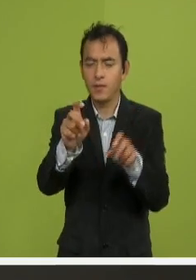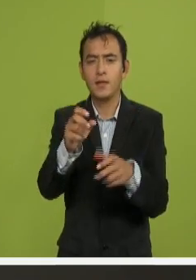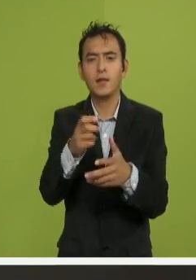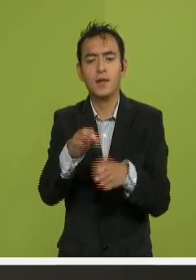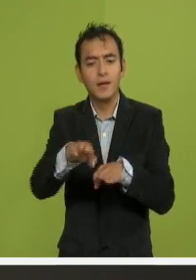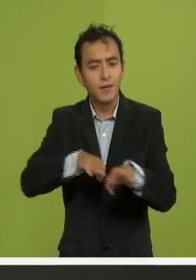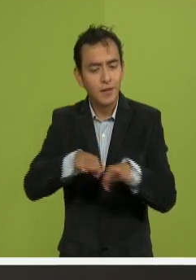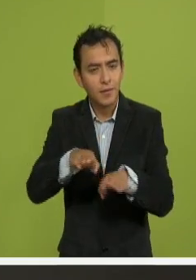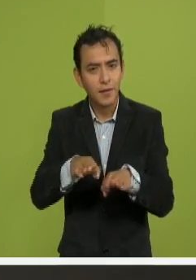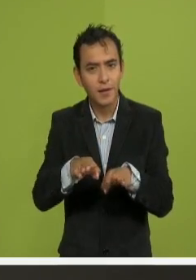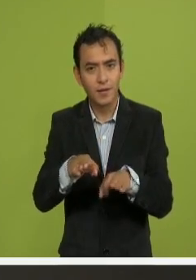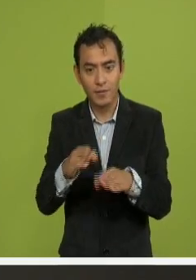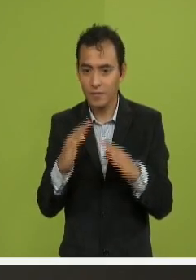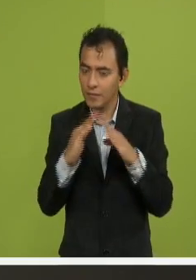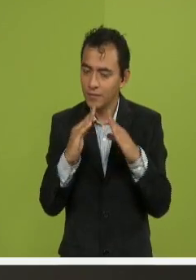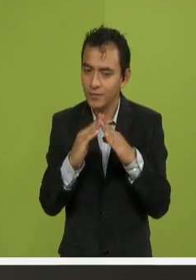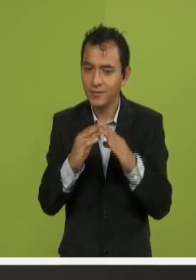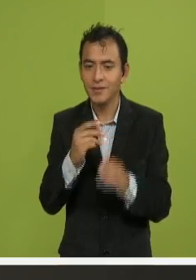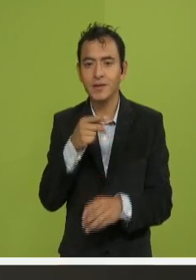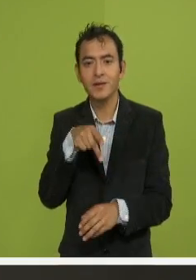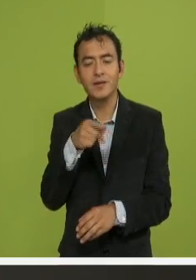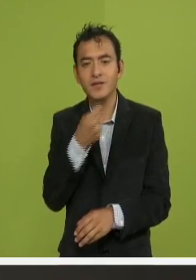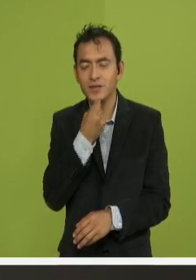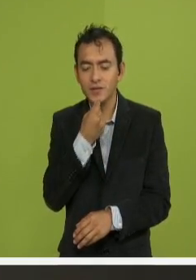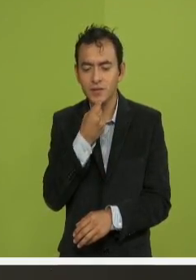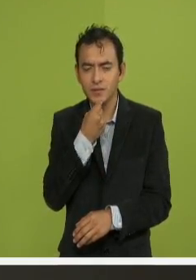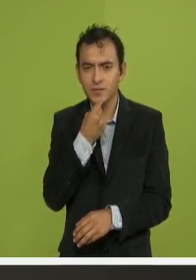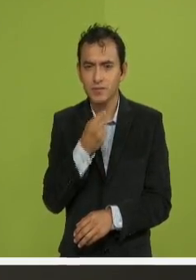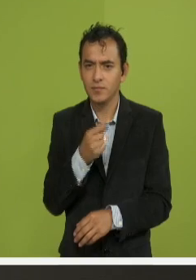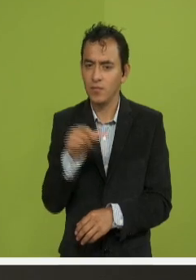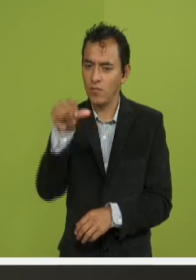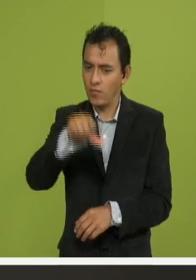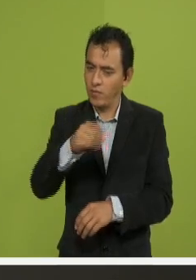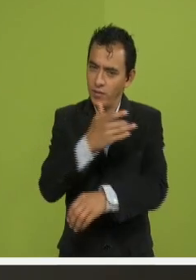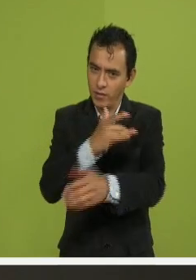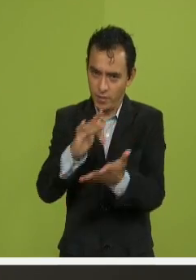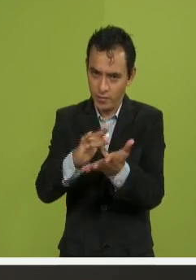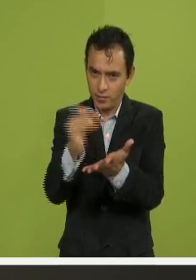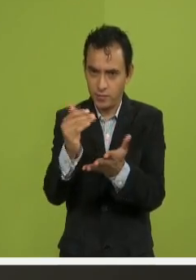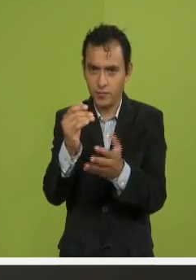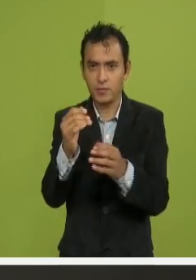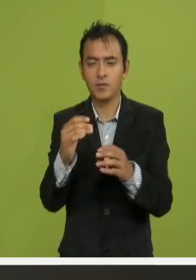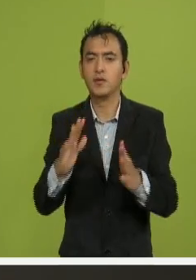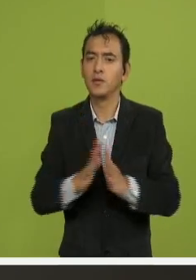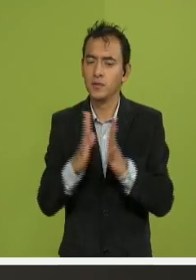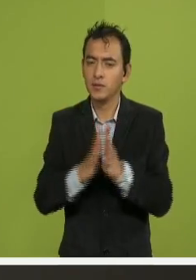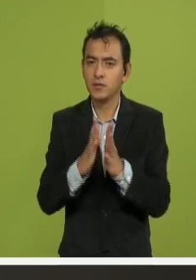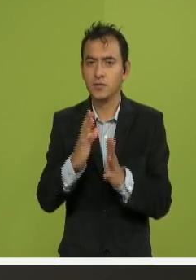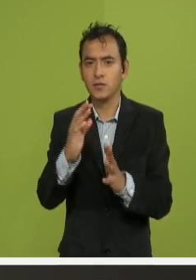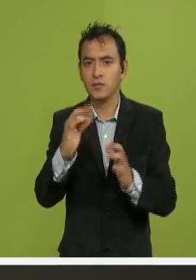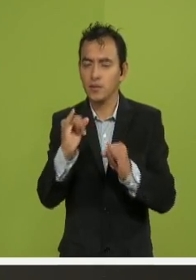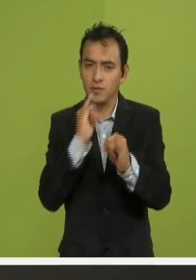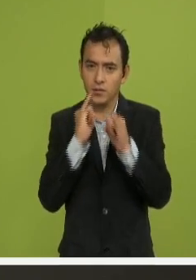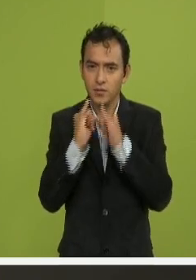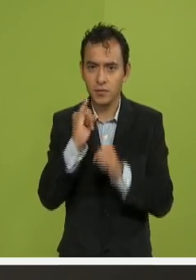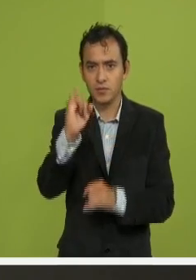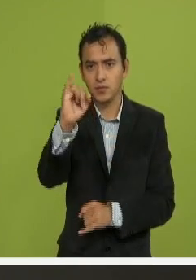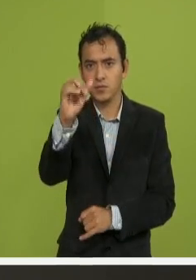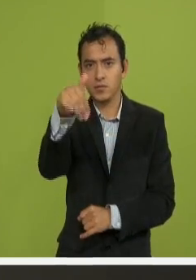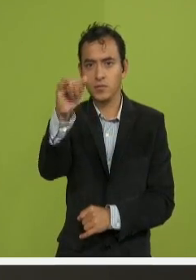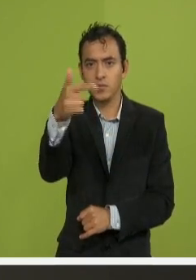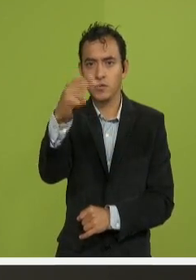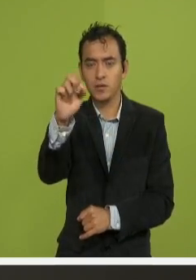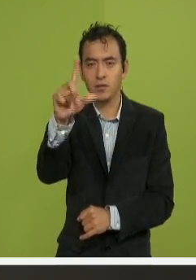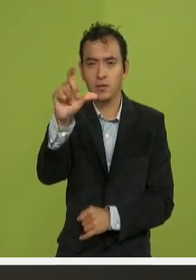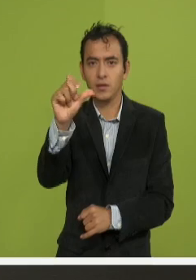doméstico infantil. Hoy también agradecemos la participación de la Asociación Enseñas con Miguel Ángel Preciado López como